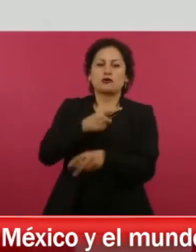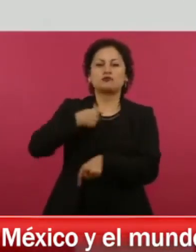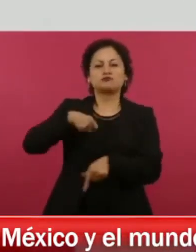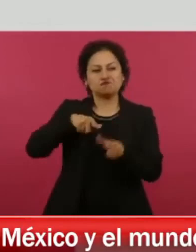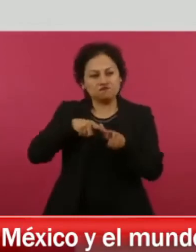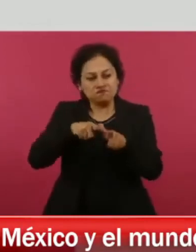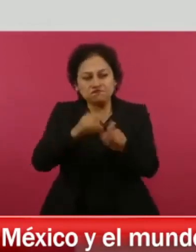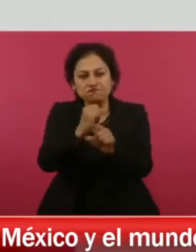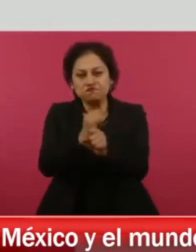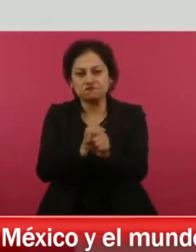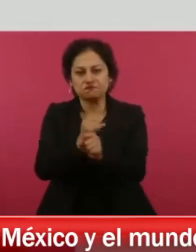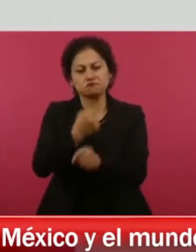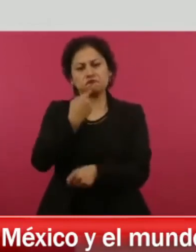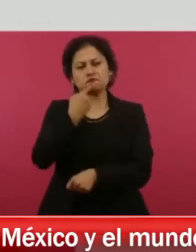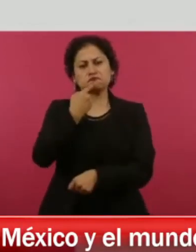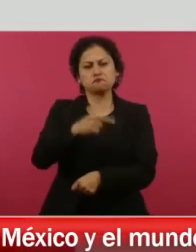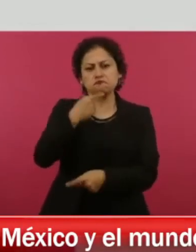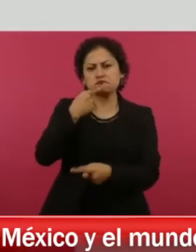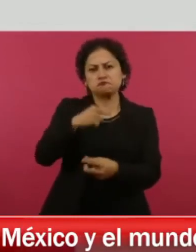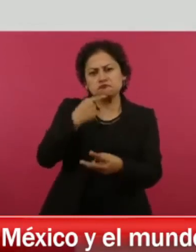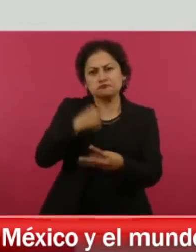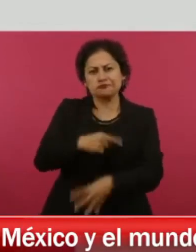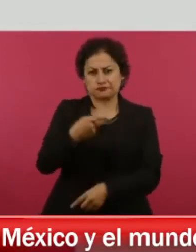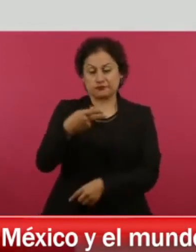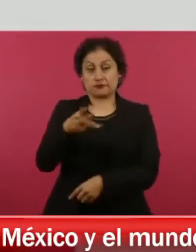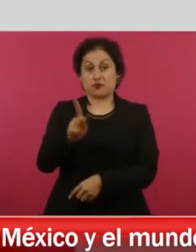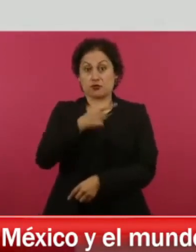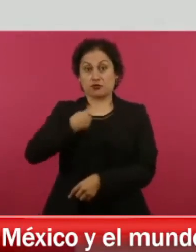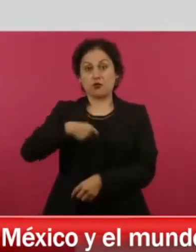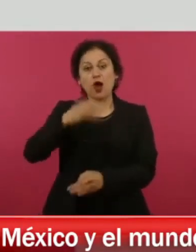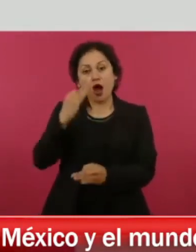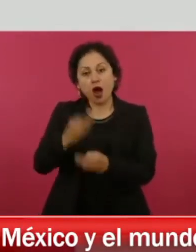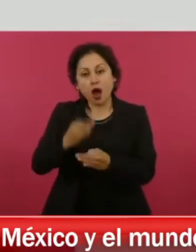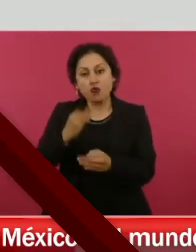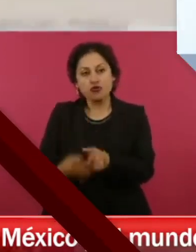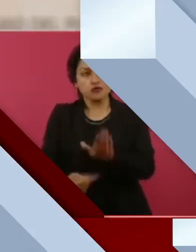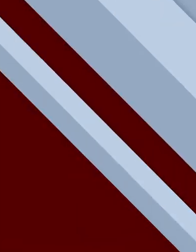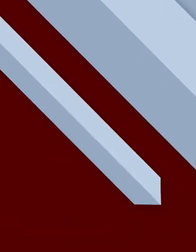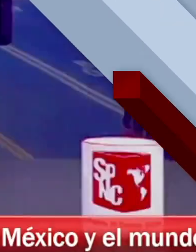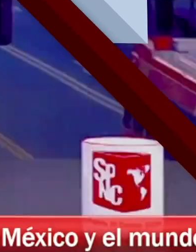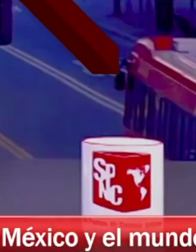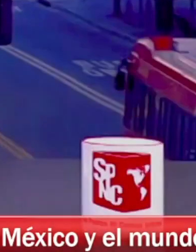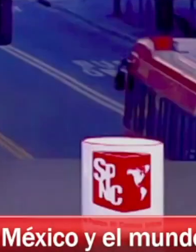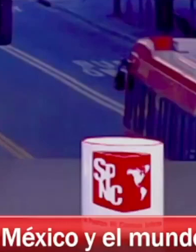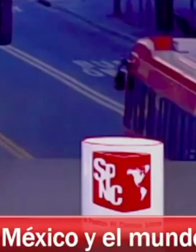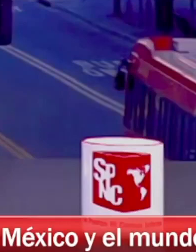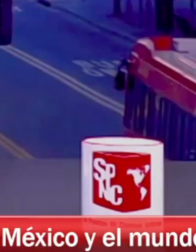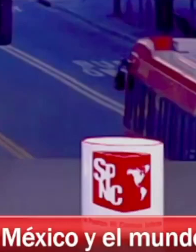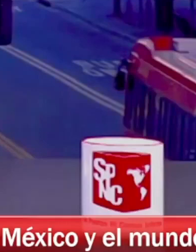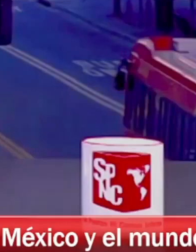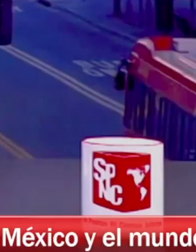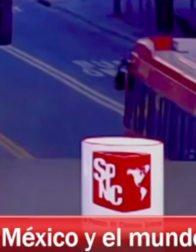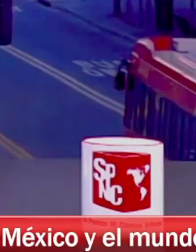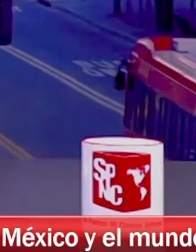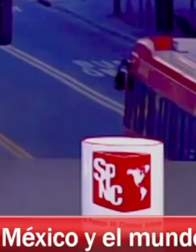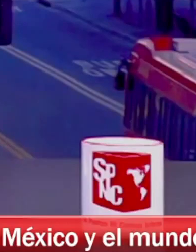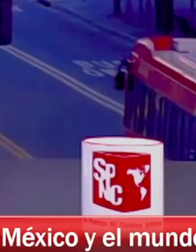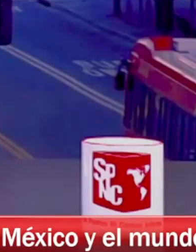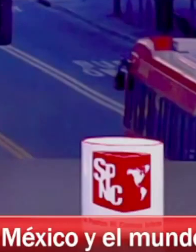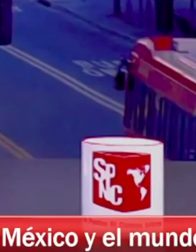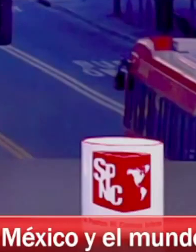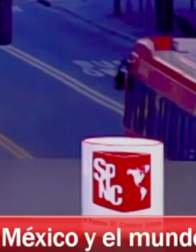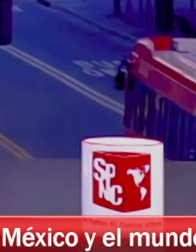democracia y pretendiendo a través de este de este Amparo por fin el presidente de la república